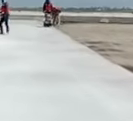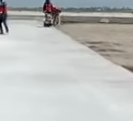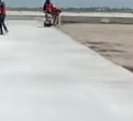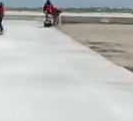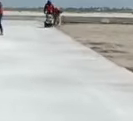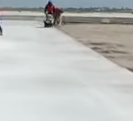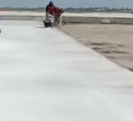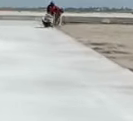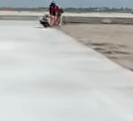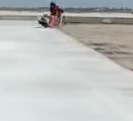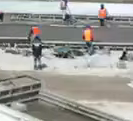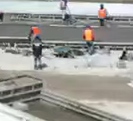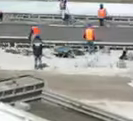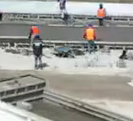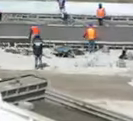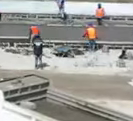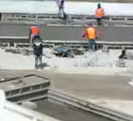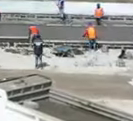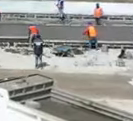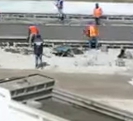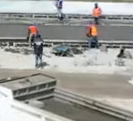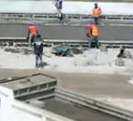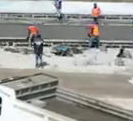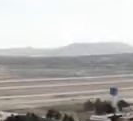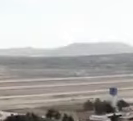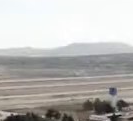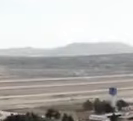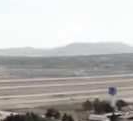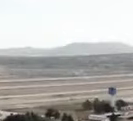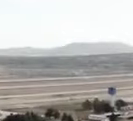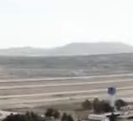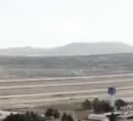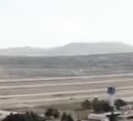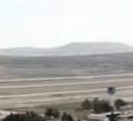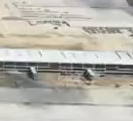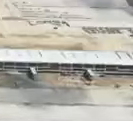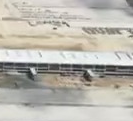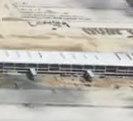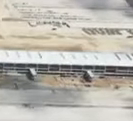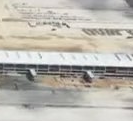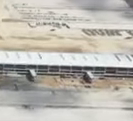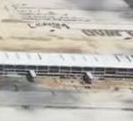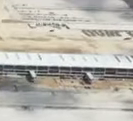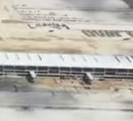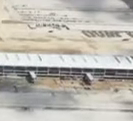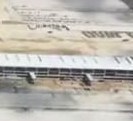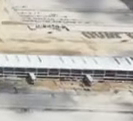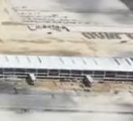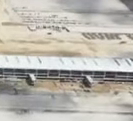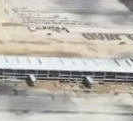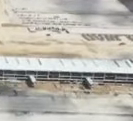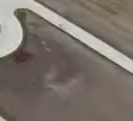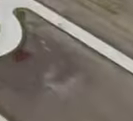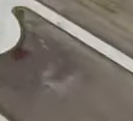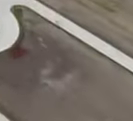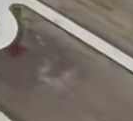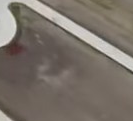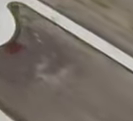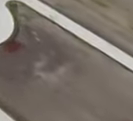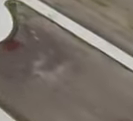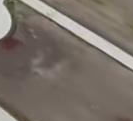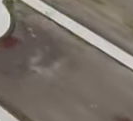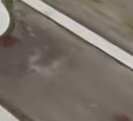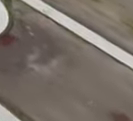fecha, se han generado 99.235 empleos civiles. Faltan 280 días